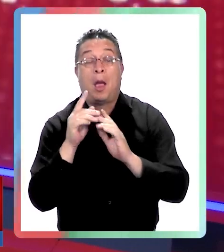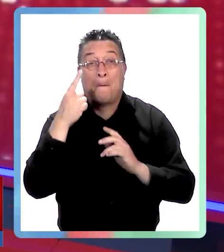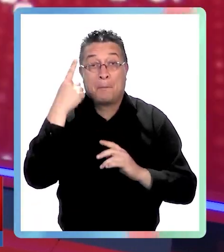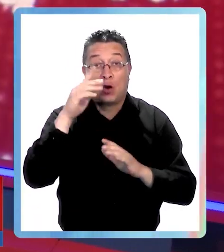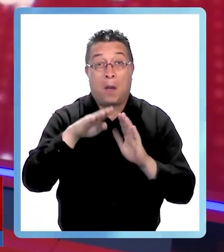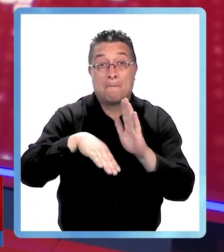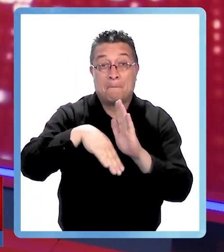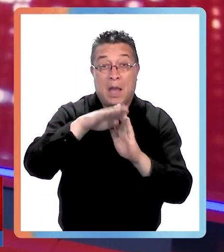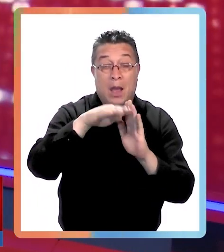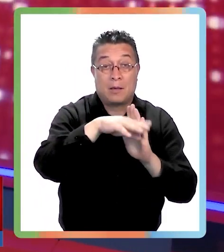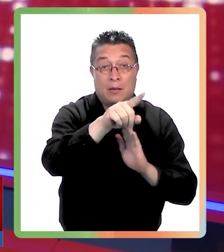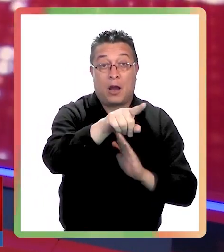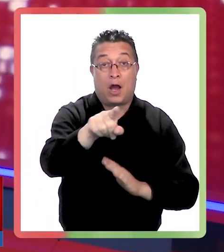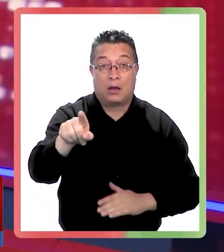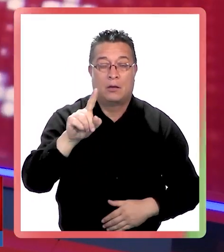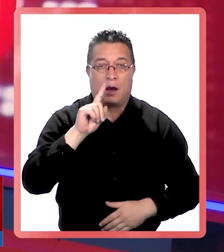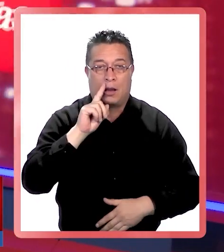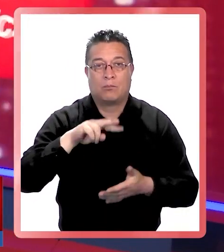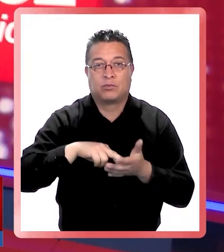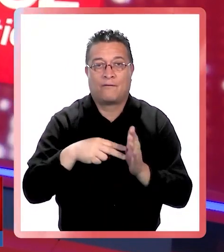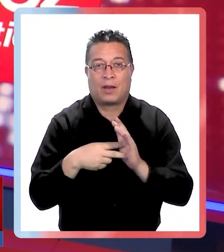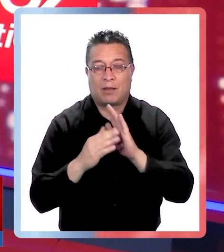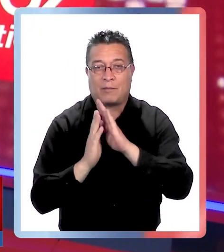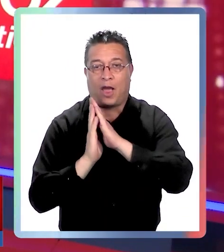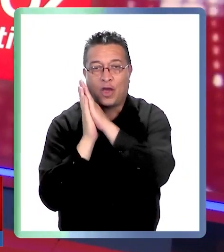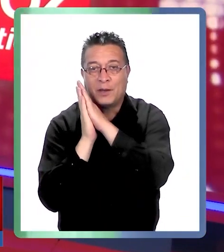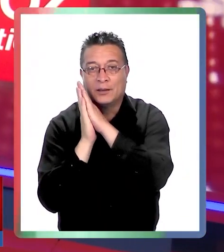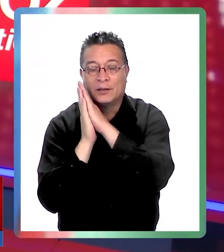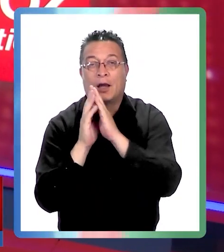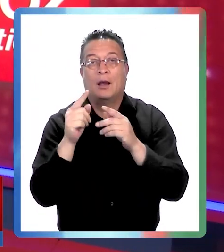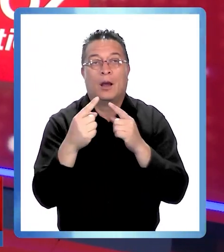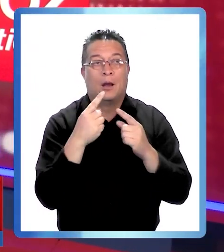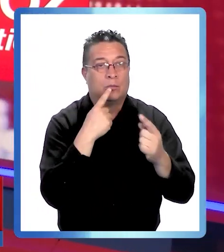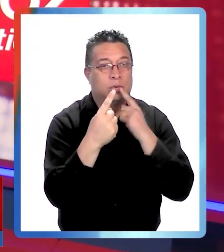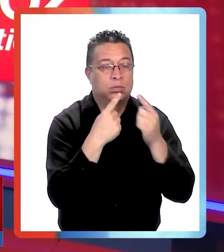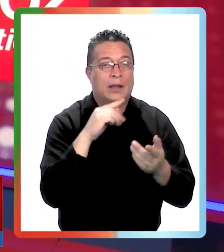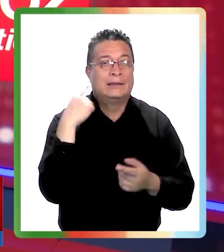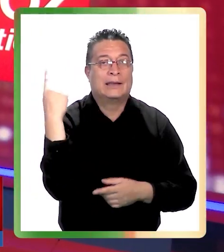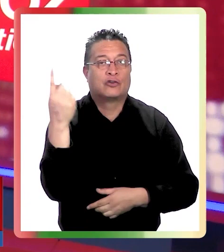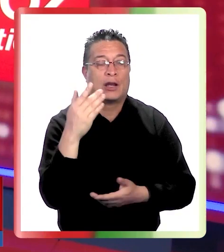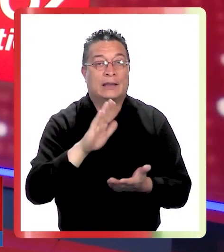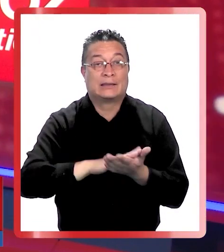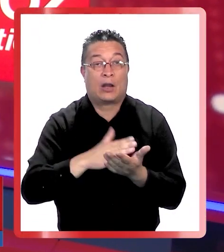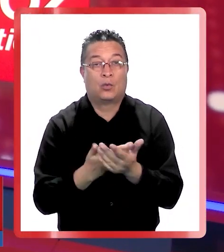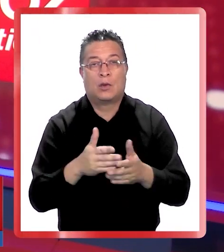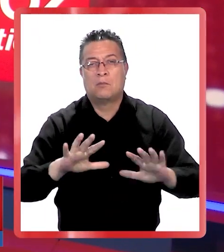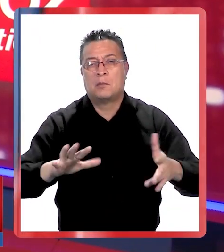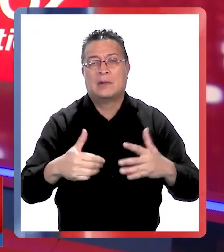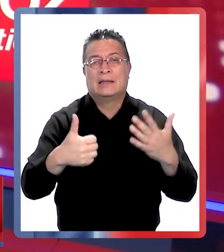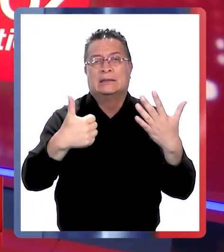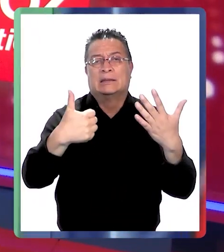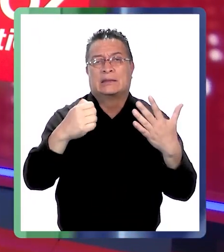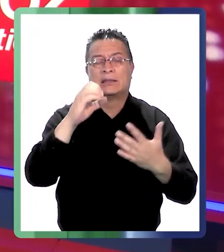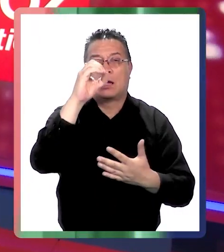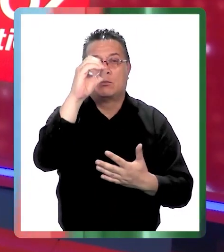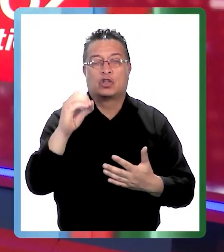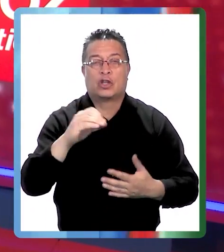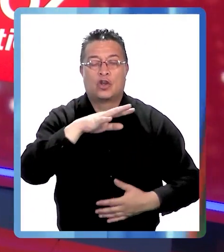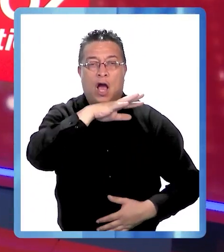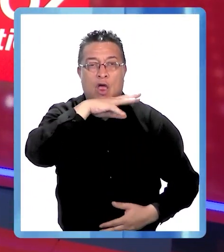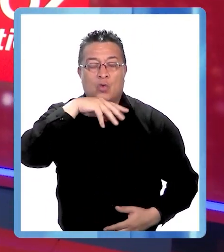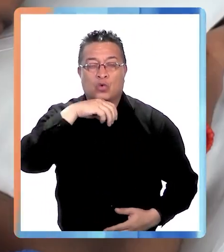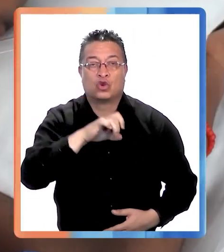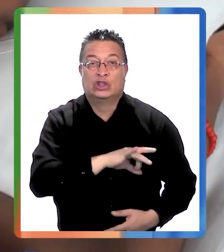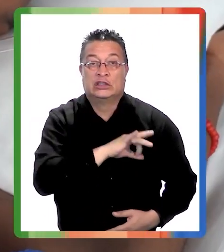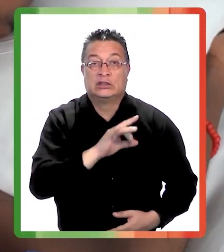mayoría de la población tiene problemas a la hora de dormir. Según la encuesta nacional de salud, al menos un 60% de los adultos en